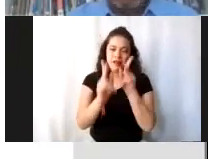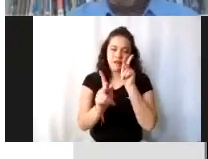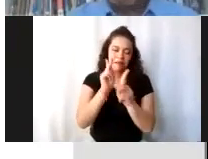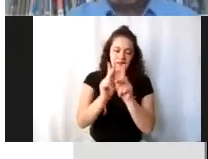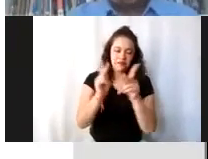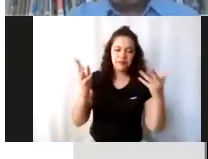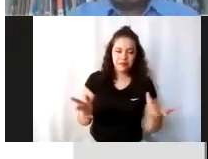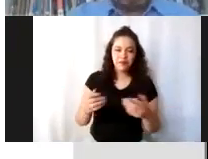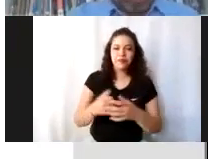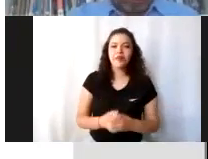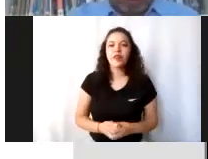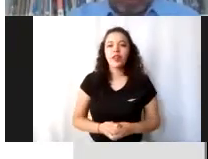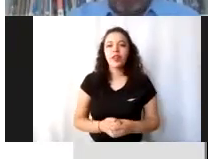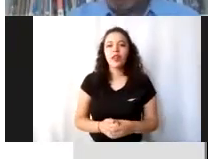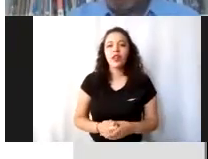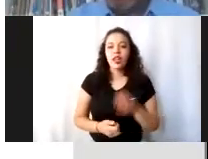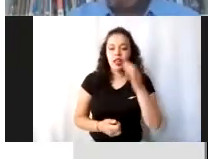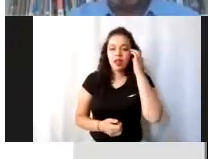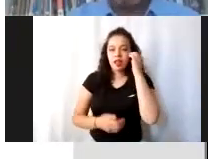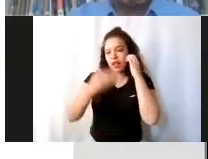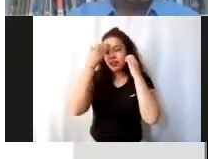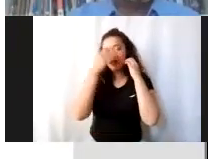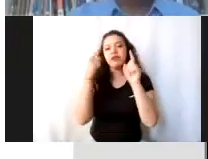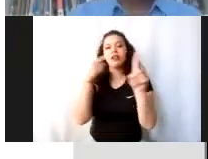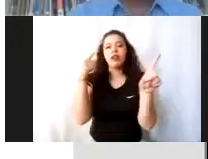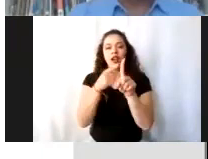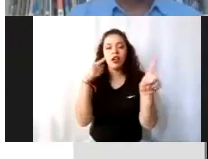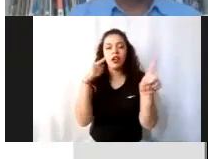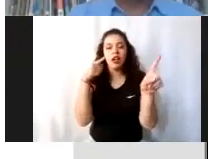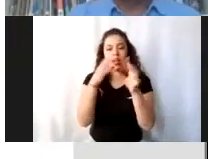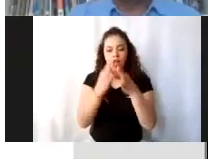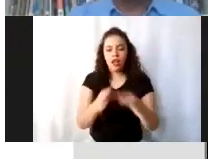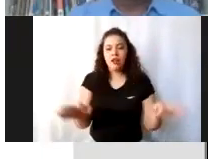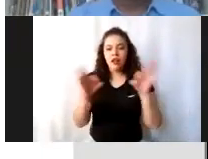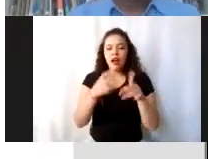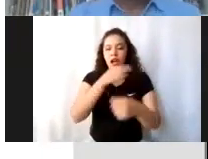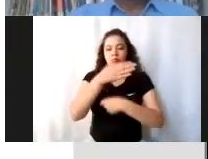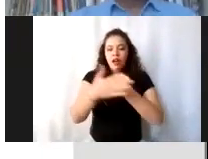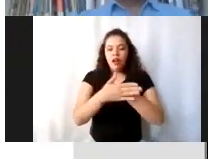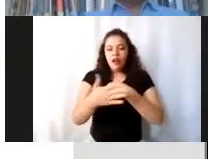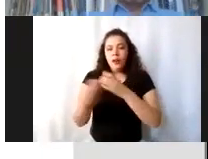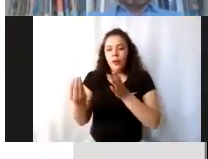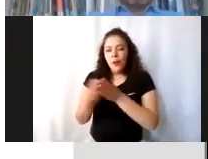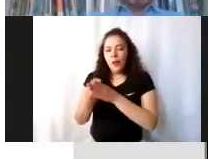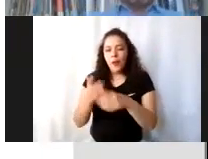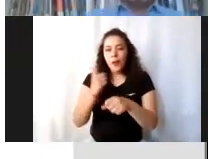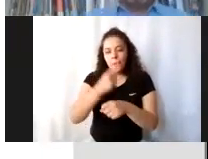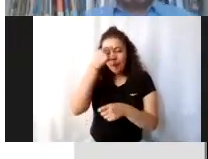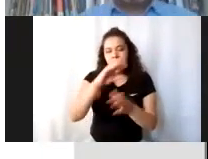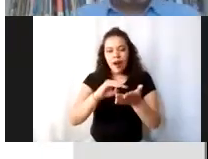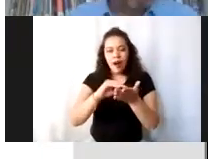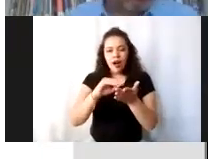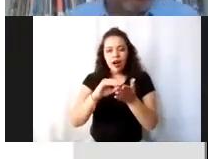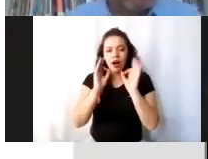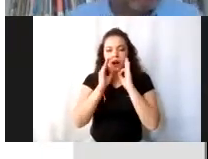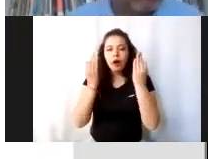vimos que el objetivo de la misma es identificar la importancia del aviso de privacidad como un mecanismo para proteger